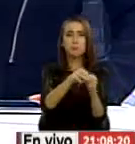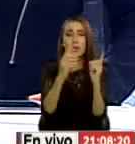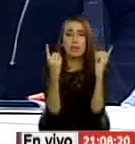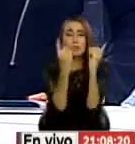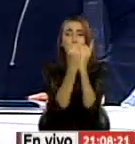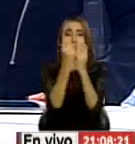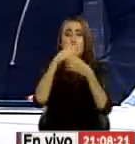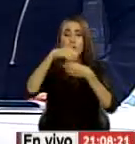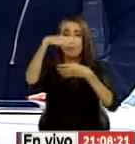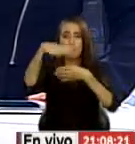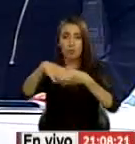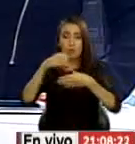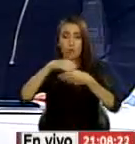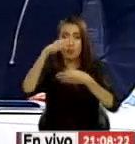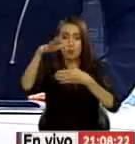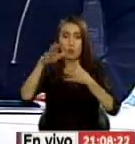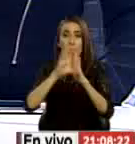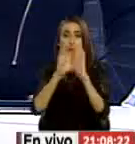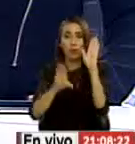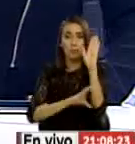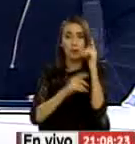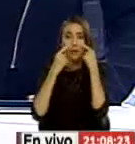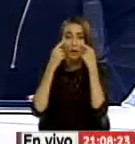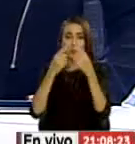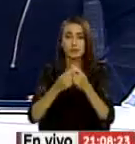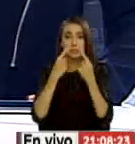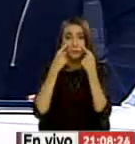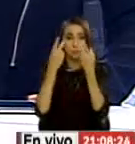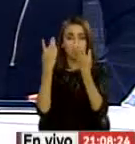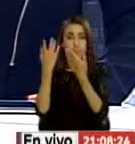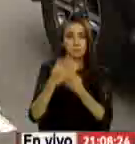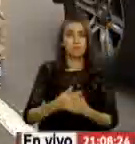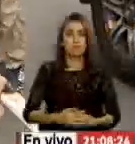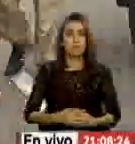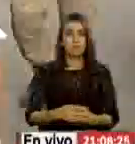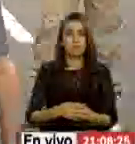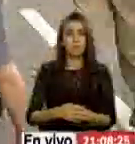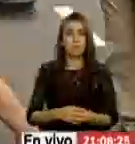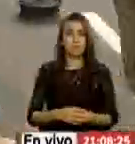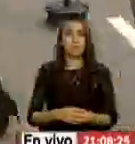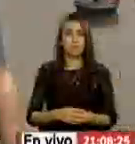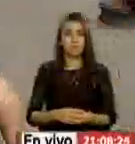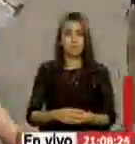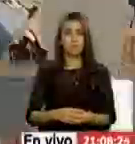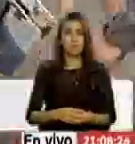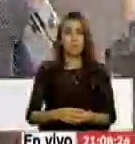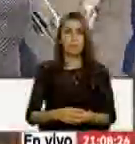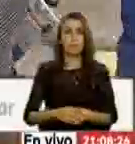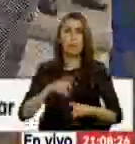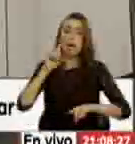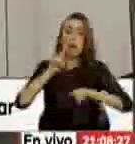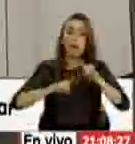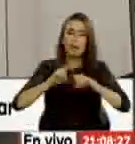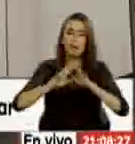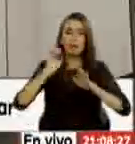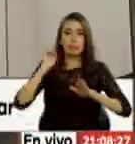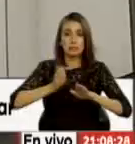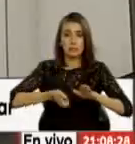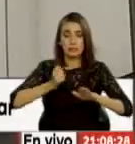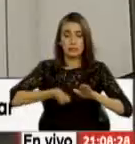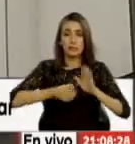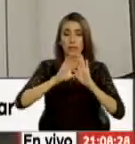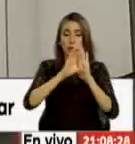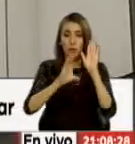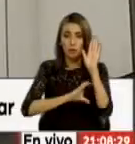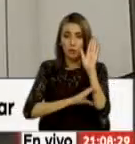en los exteriores de la Corte Constitucional. Así se vivió la jornada. Venir de los actores de la audiencia convocada por la Corte